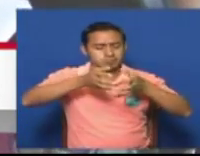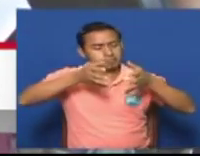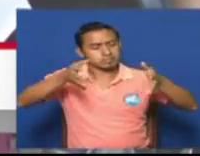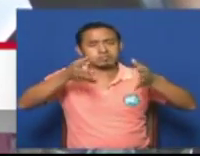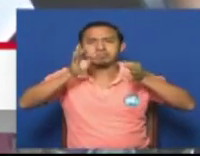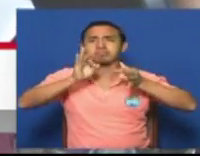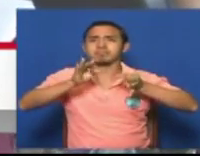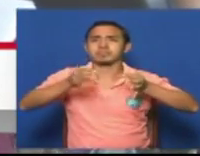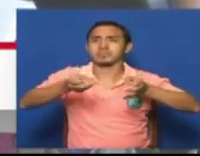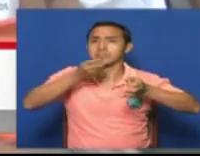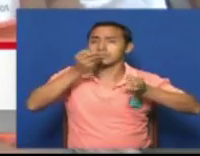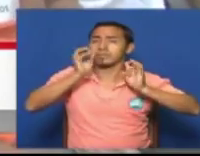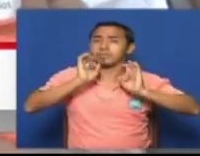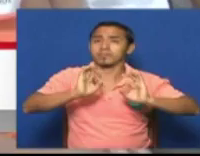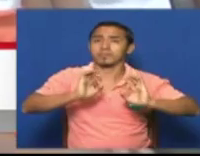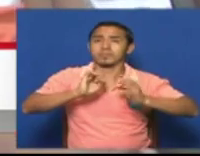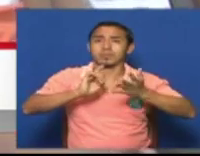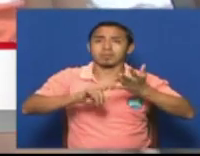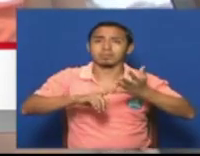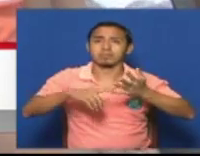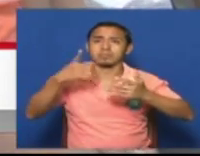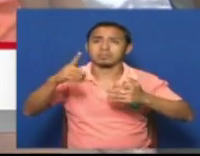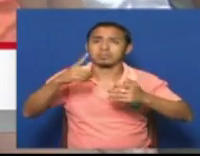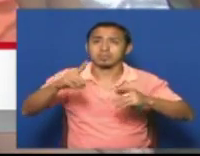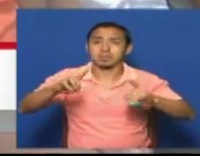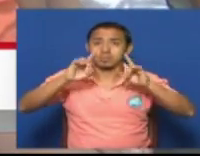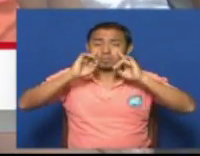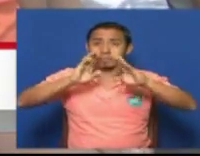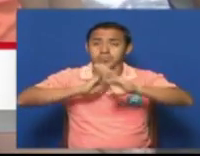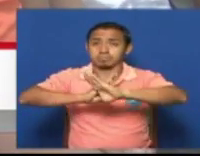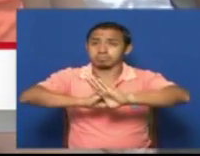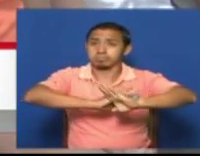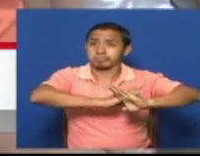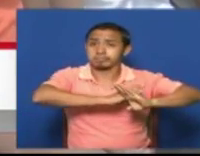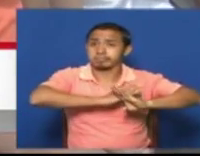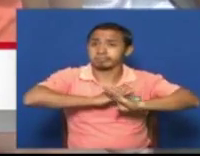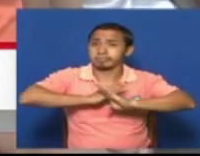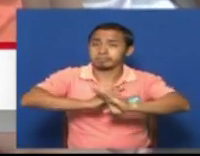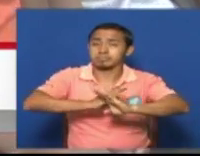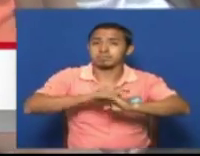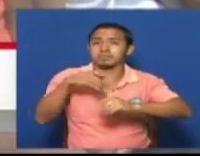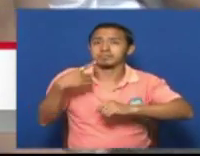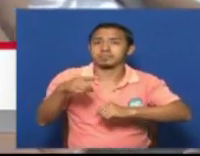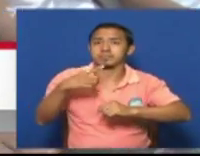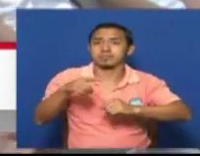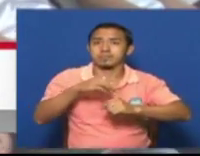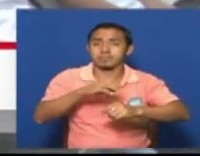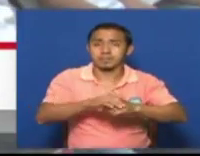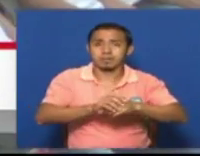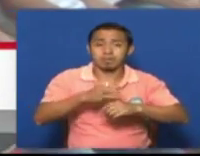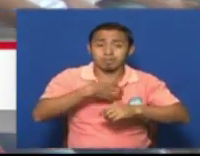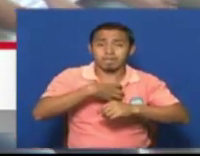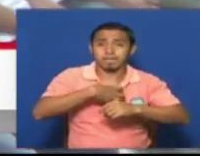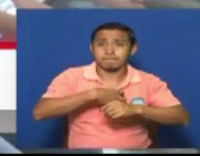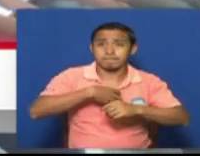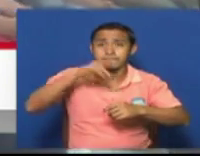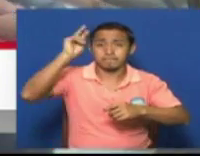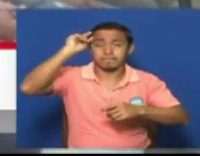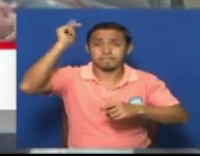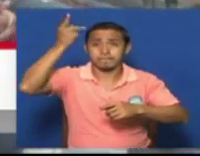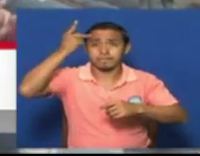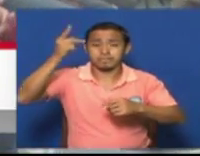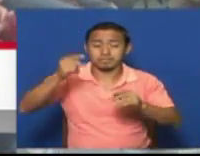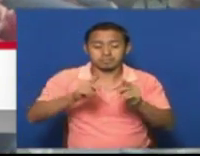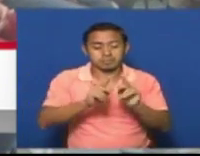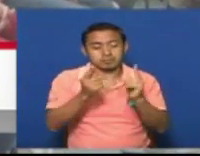calidad el derecho a la protección el derecho a que el estado diseño política pública en donde los niños